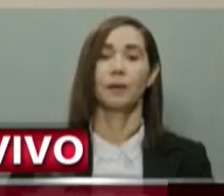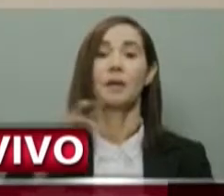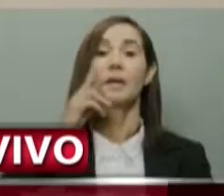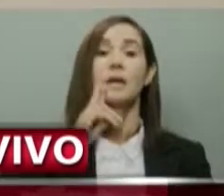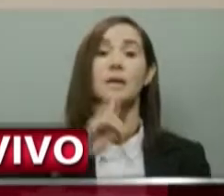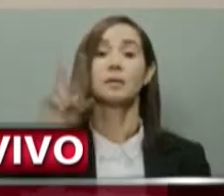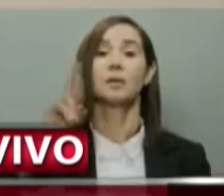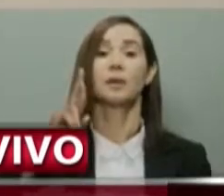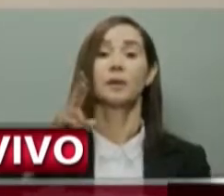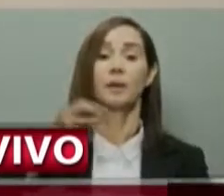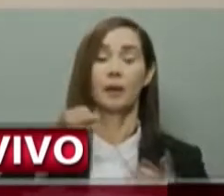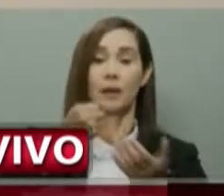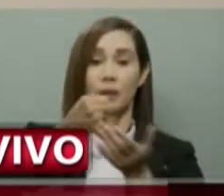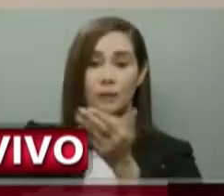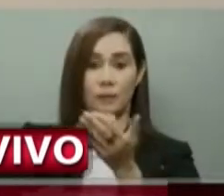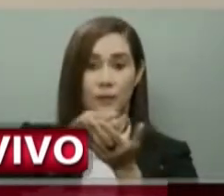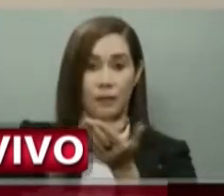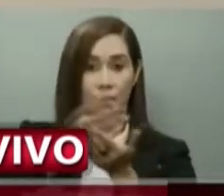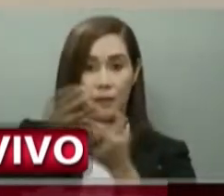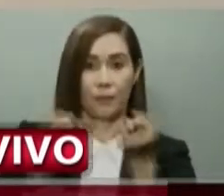a los fertilizantes,